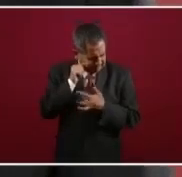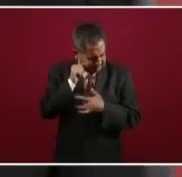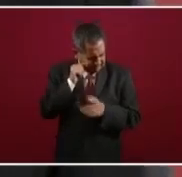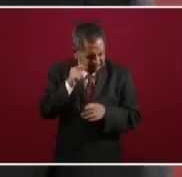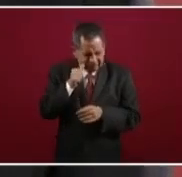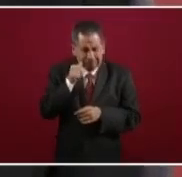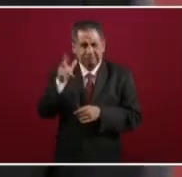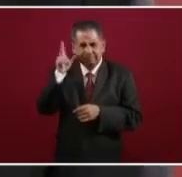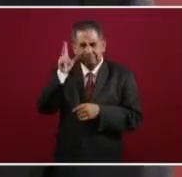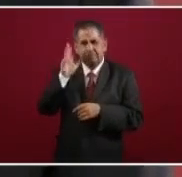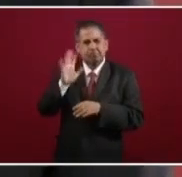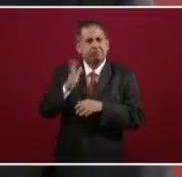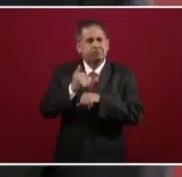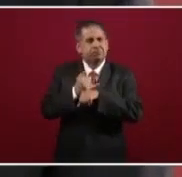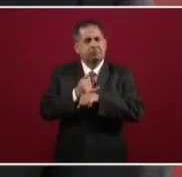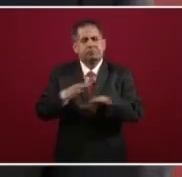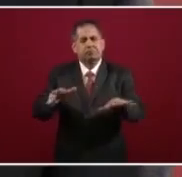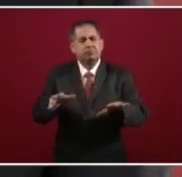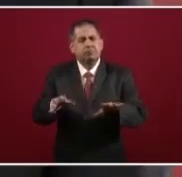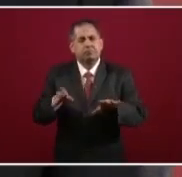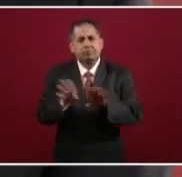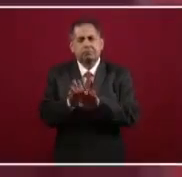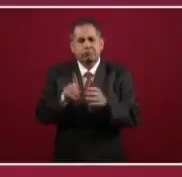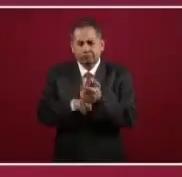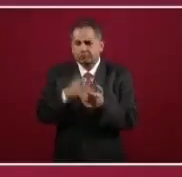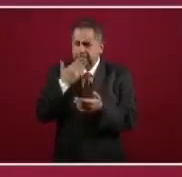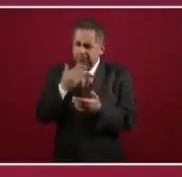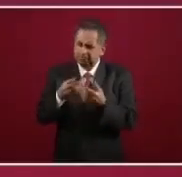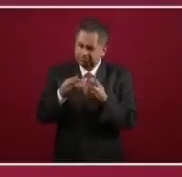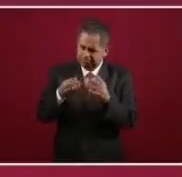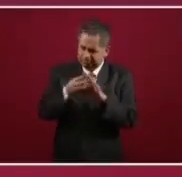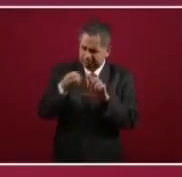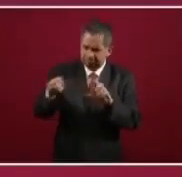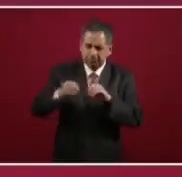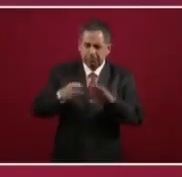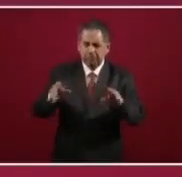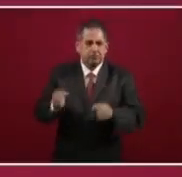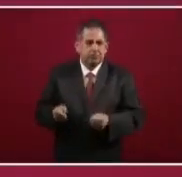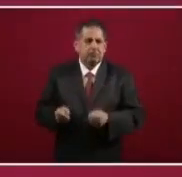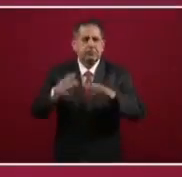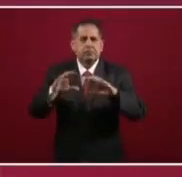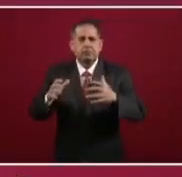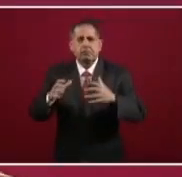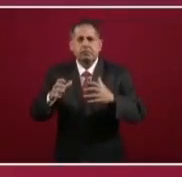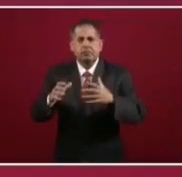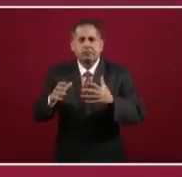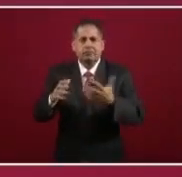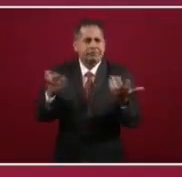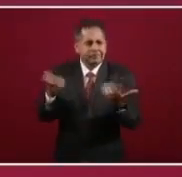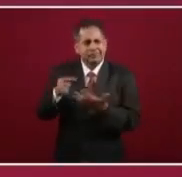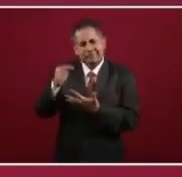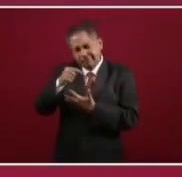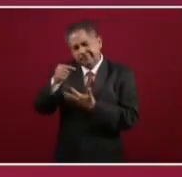antier se informó bien de cuántos acciones